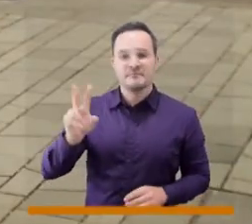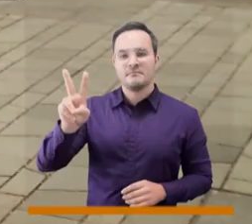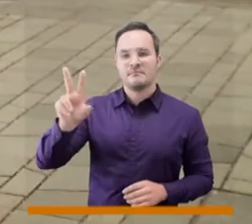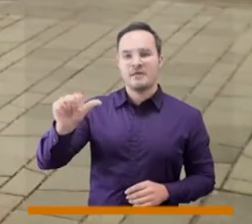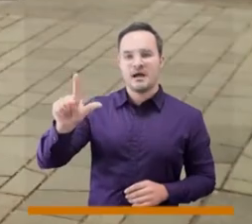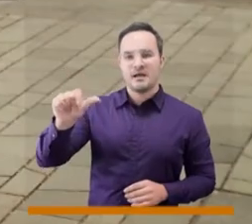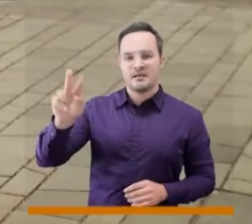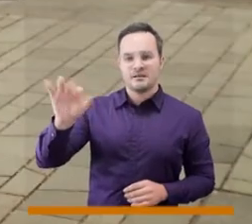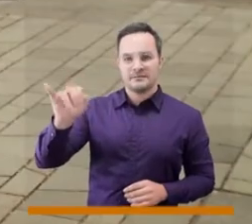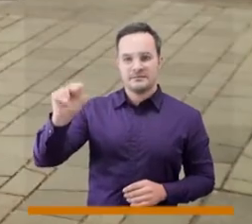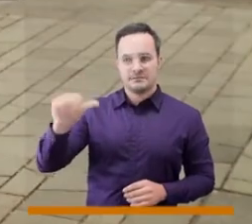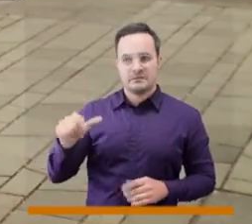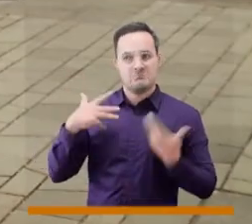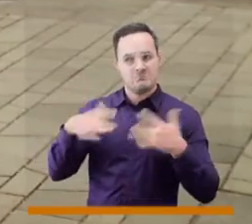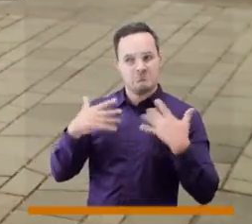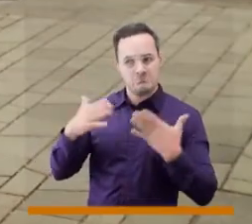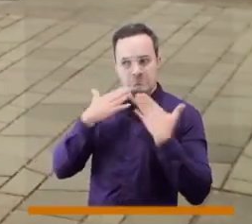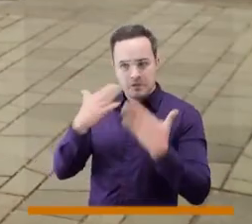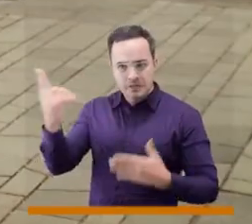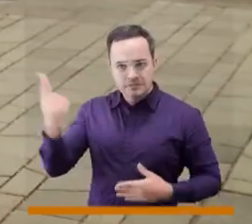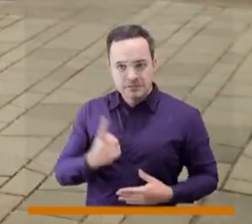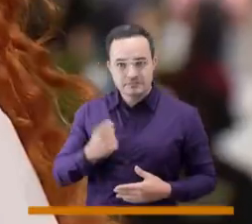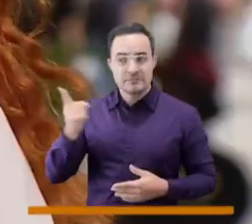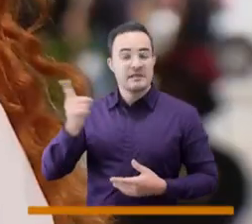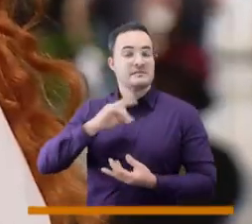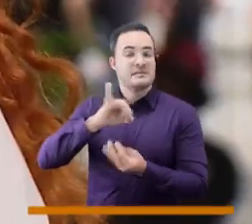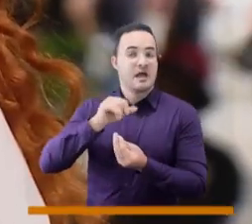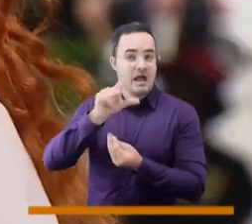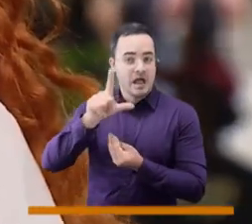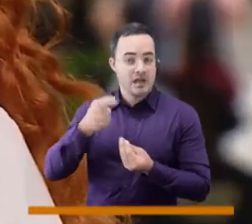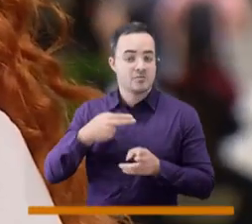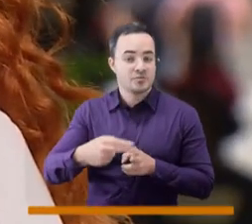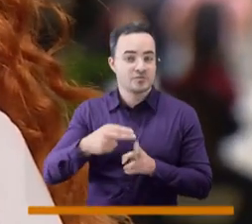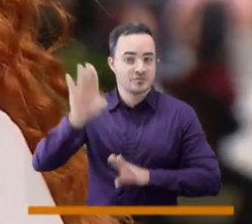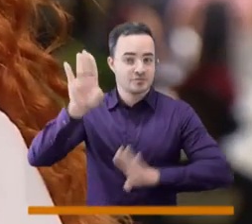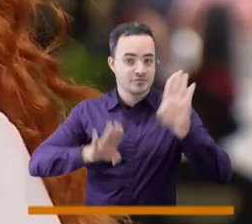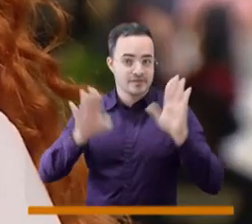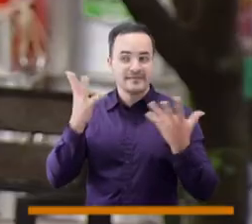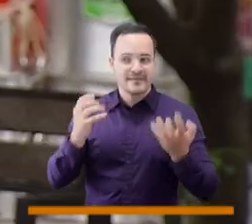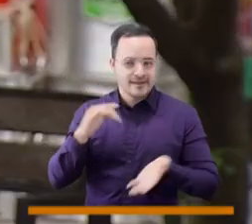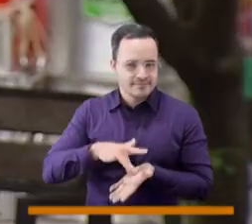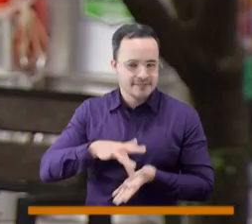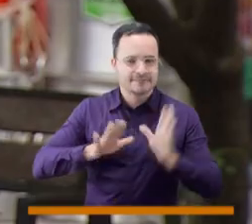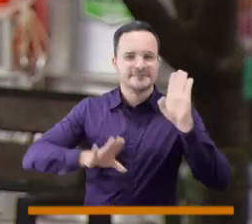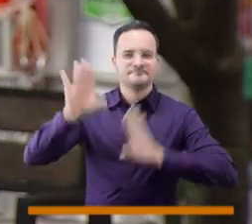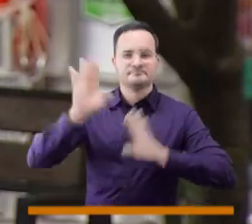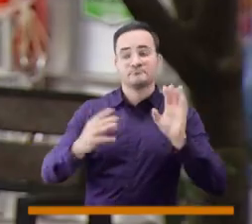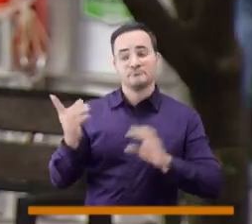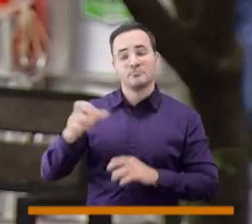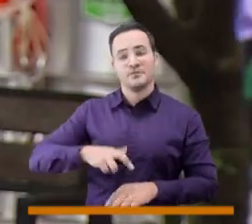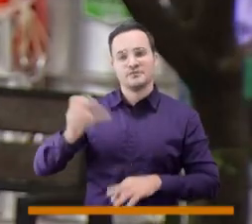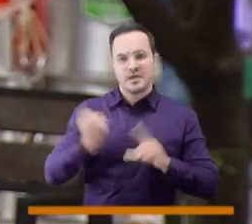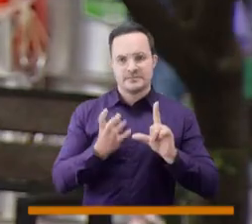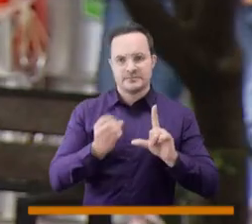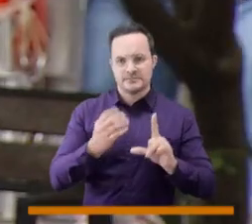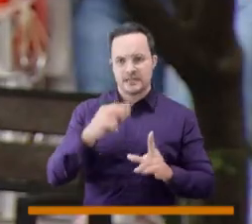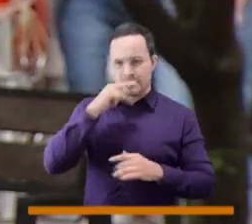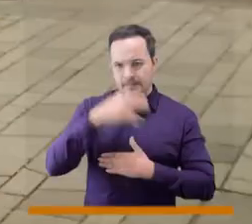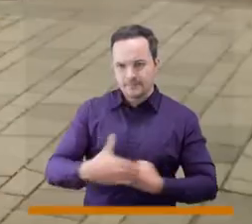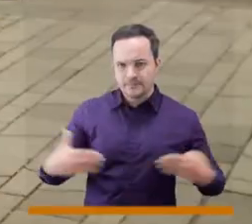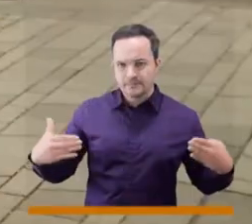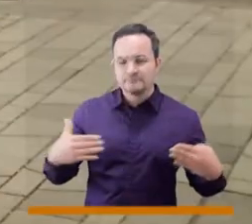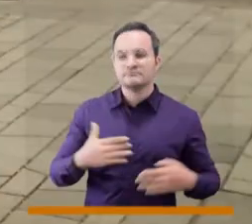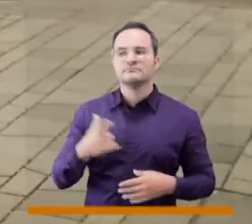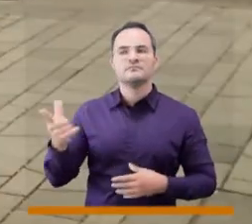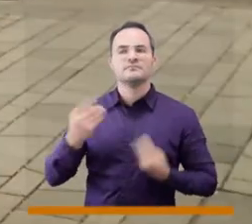aspirante a la JAL en las próximas elecciones, para que vayan tomando nota. Licenciada infantil y habitante del barrio